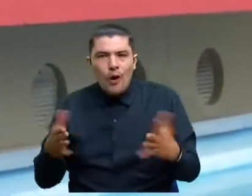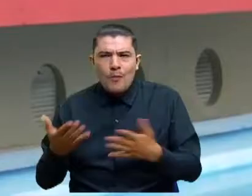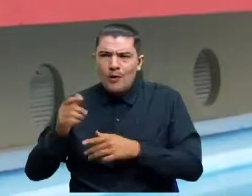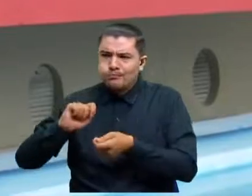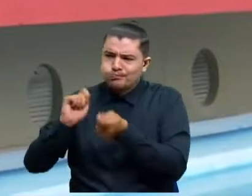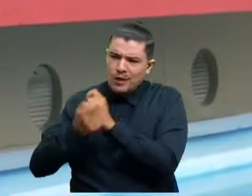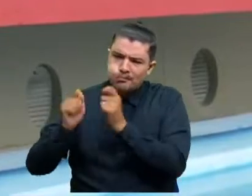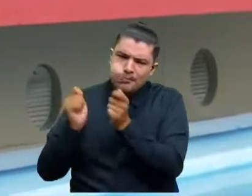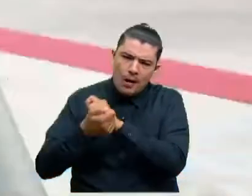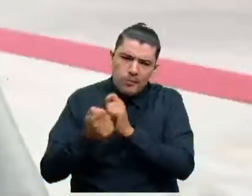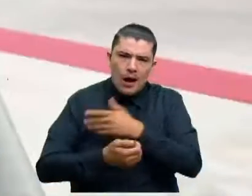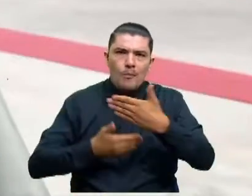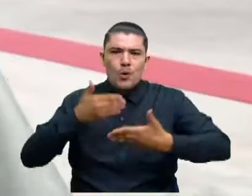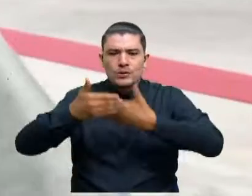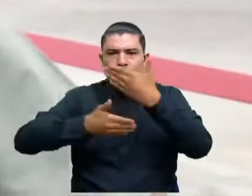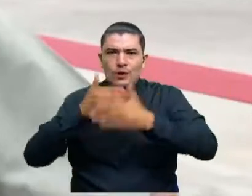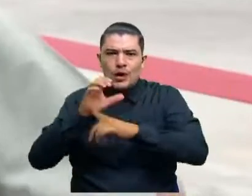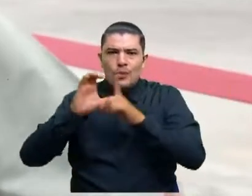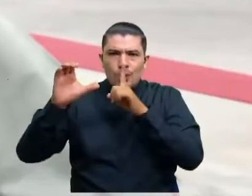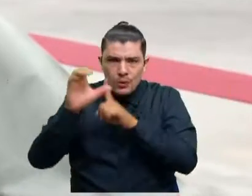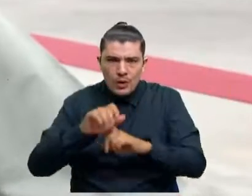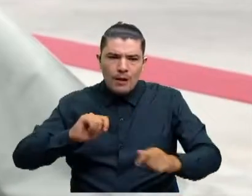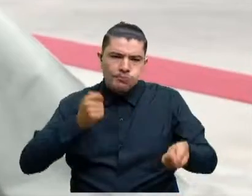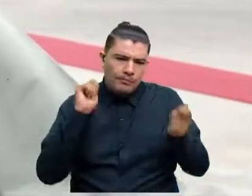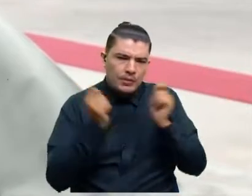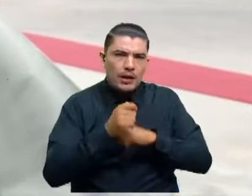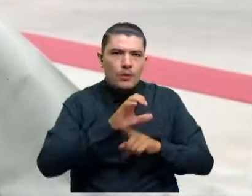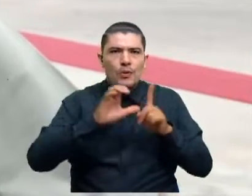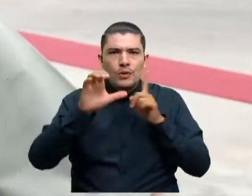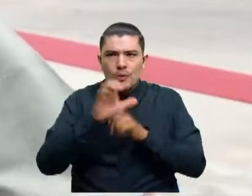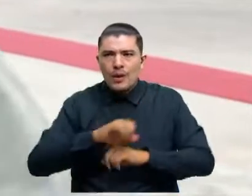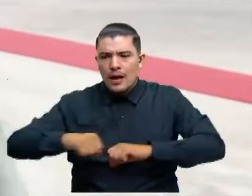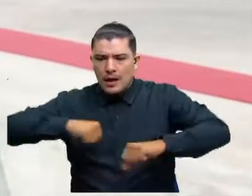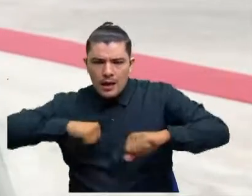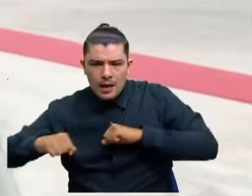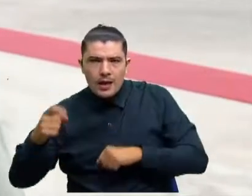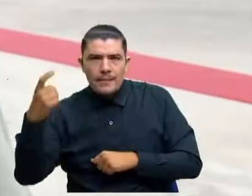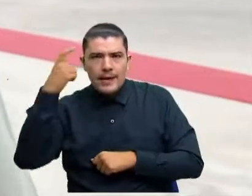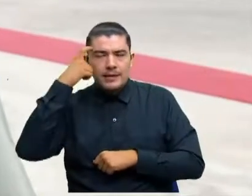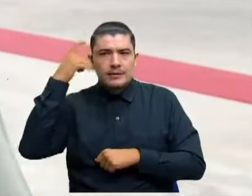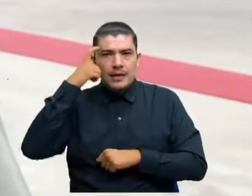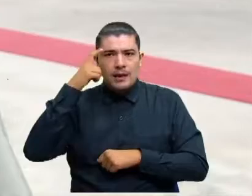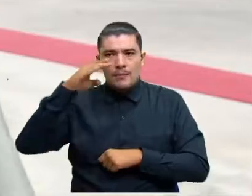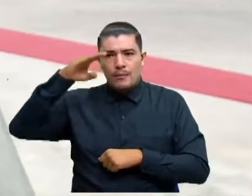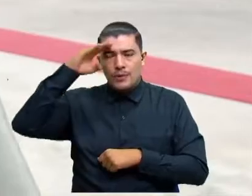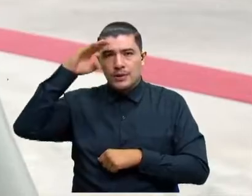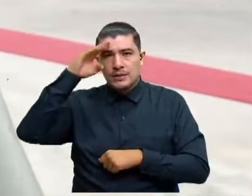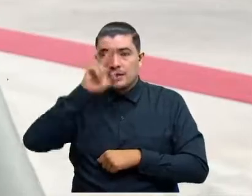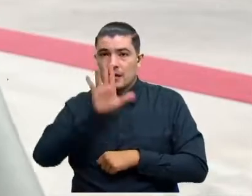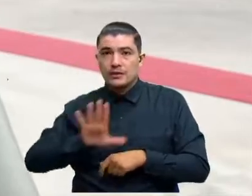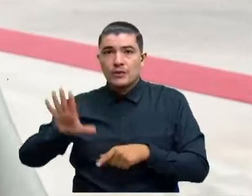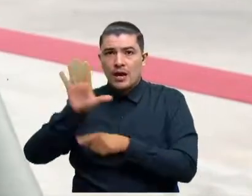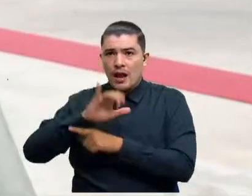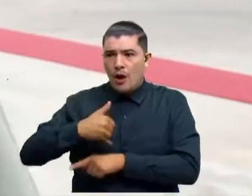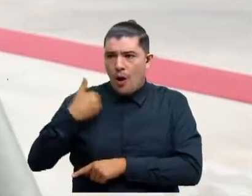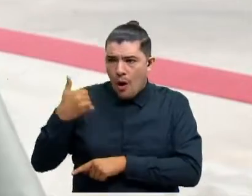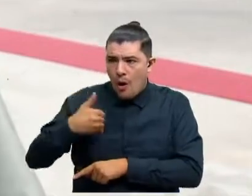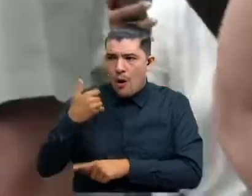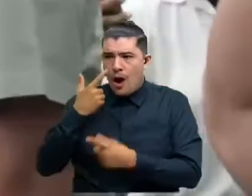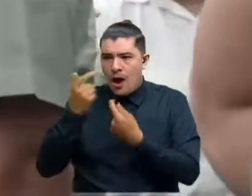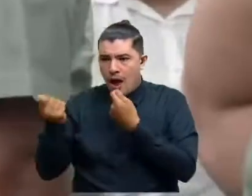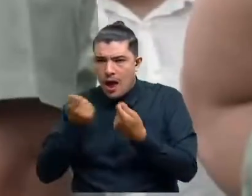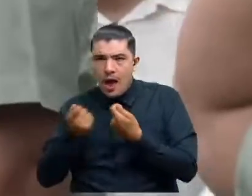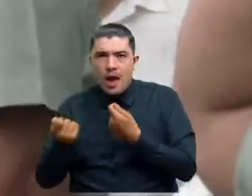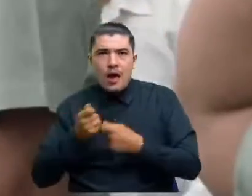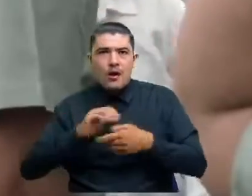transformación cultural esa transformación cultural del actuar de pensar de una policía joven que trabaja con los jóvenes y más cerca la